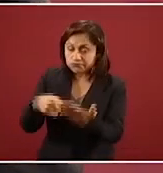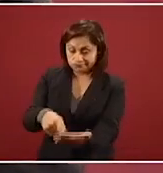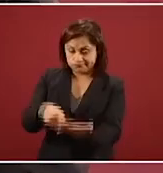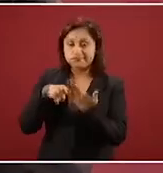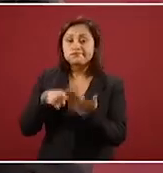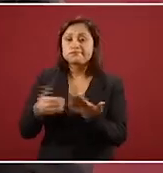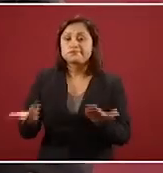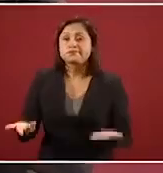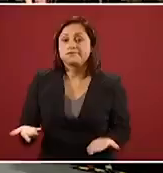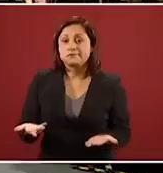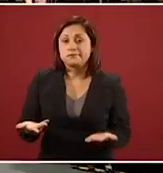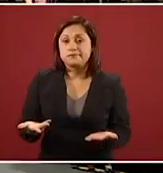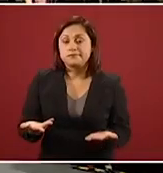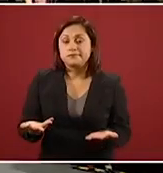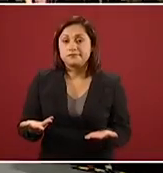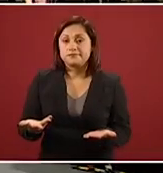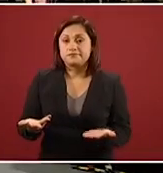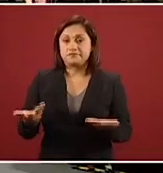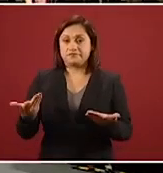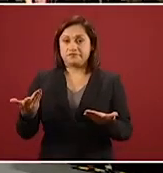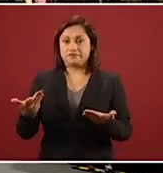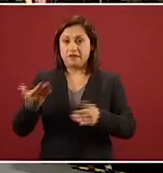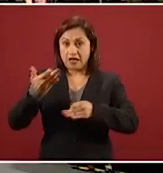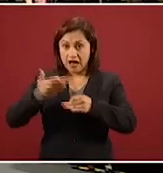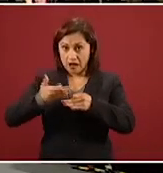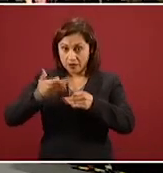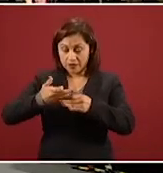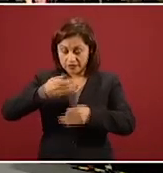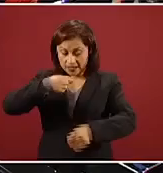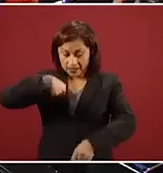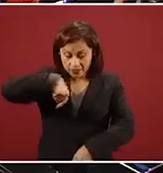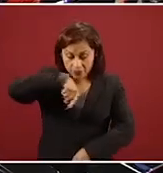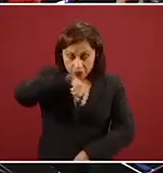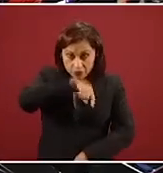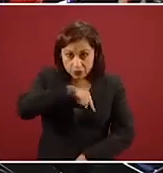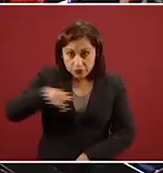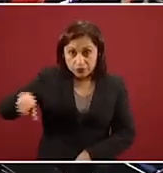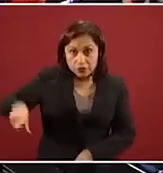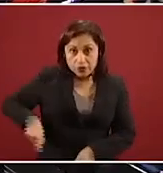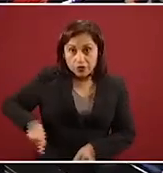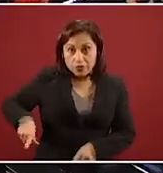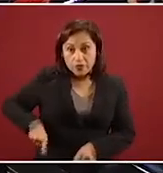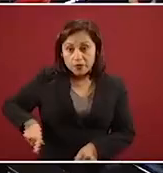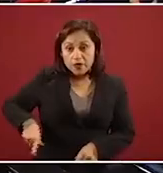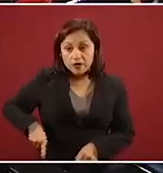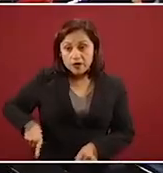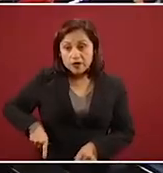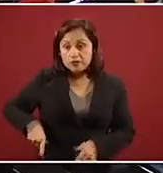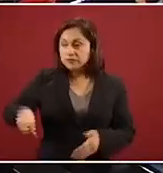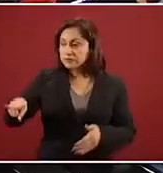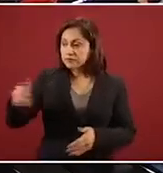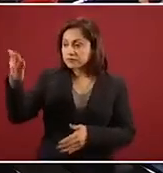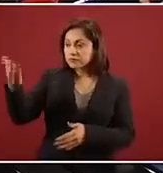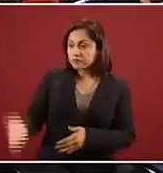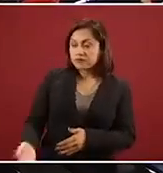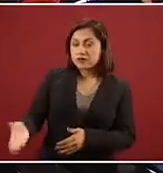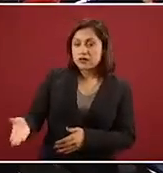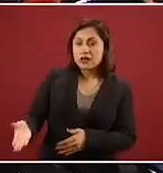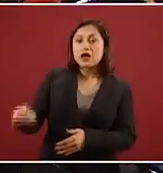por lo que corresponde a nosotros. El señor es el director de la Comisión Federal de